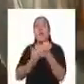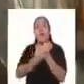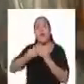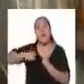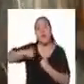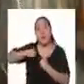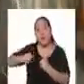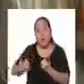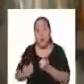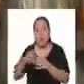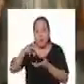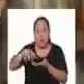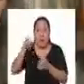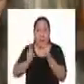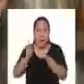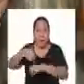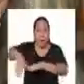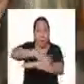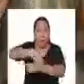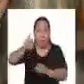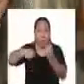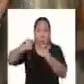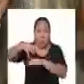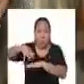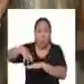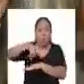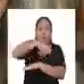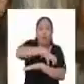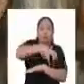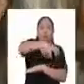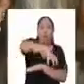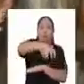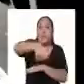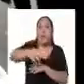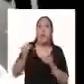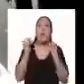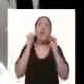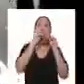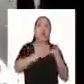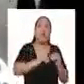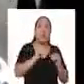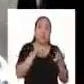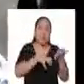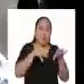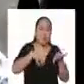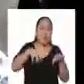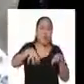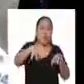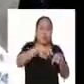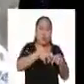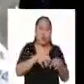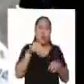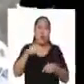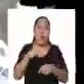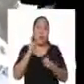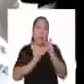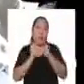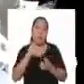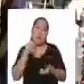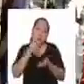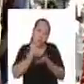municipalidad, se reubicó a los comerciantes que